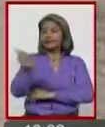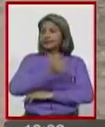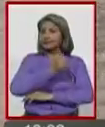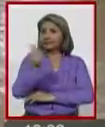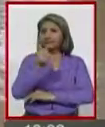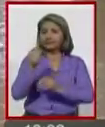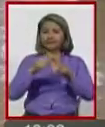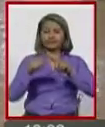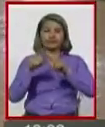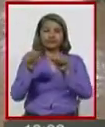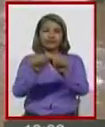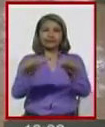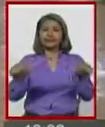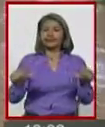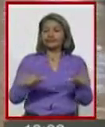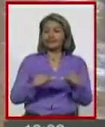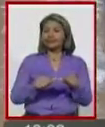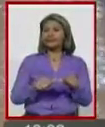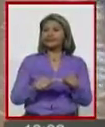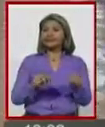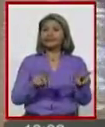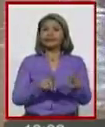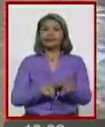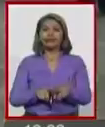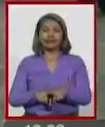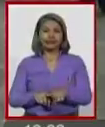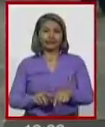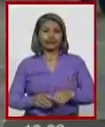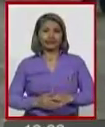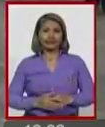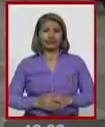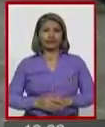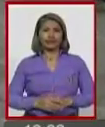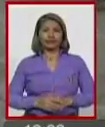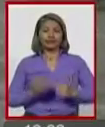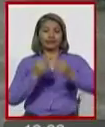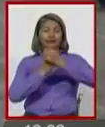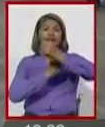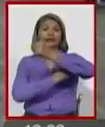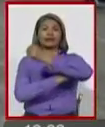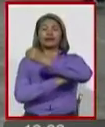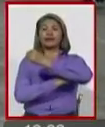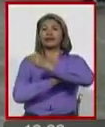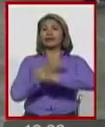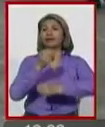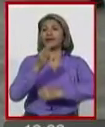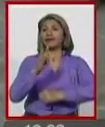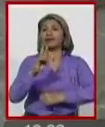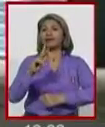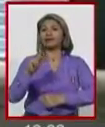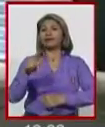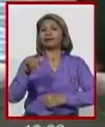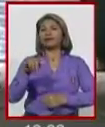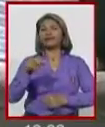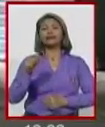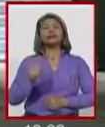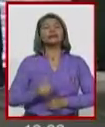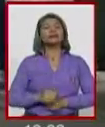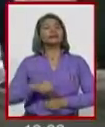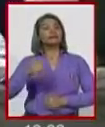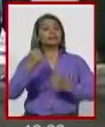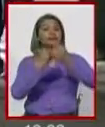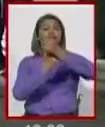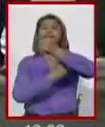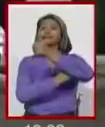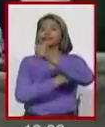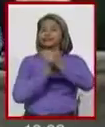patrullando las distintas áreas, particularmente lo que es el puente Las Brujas, el puente Chaupa y la